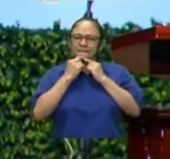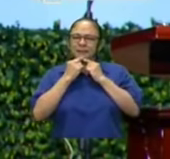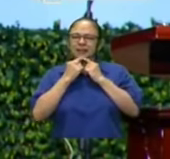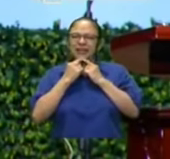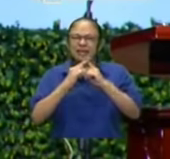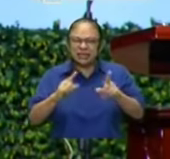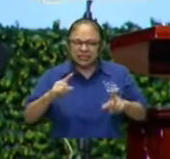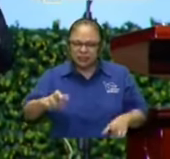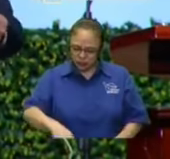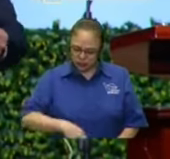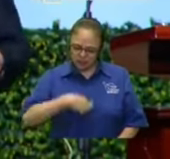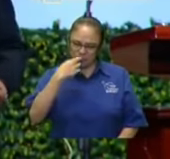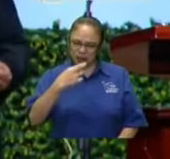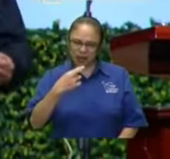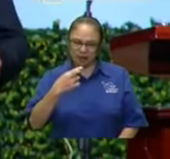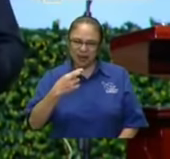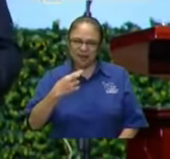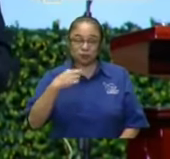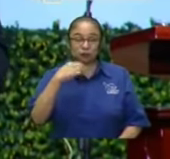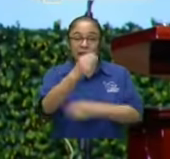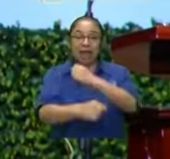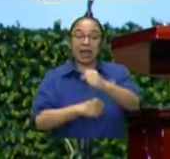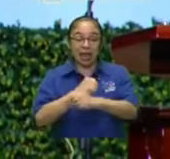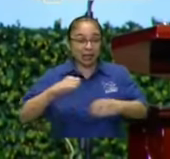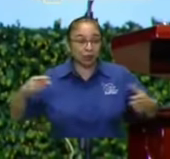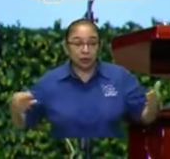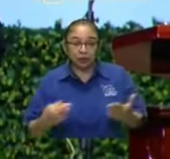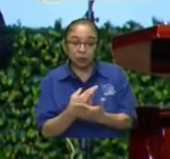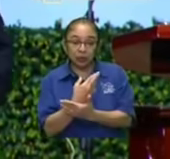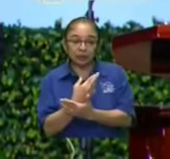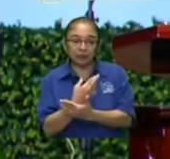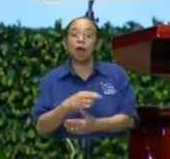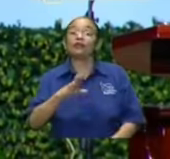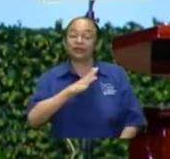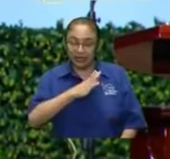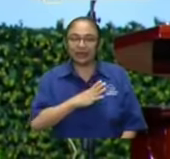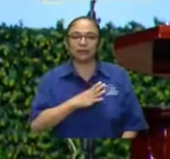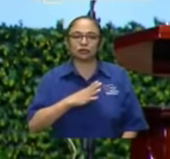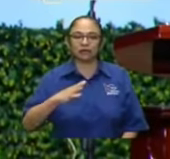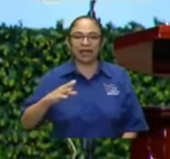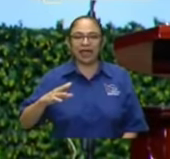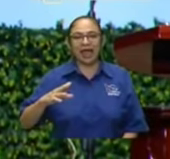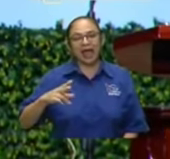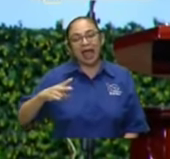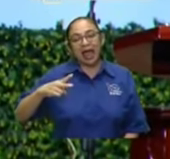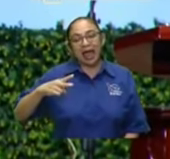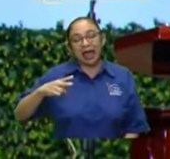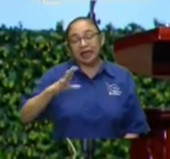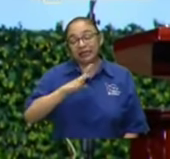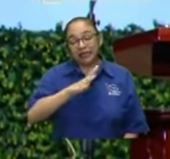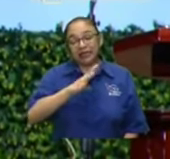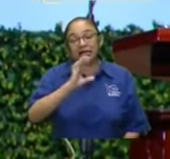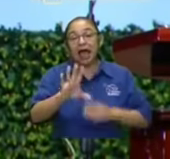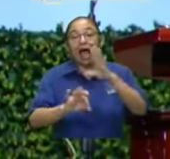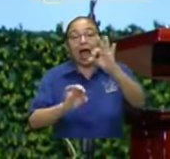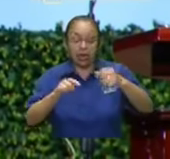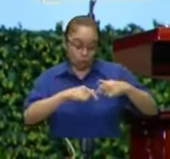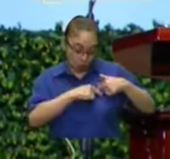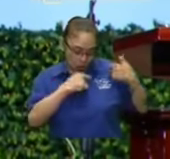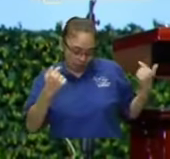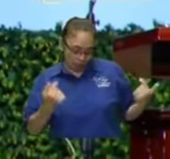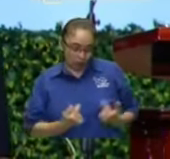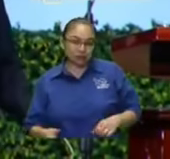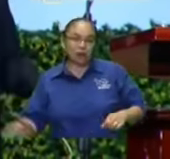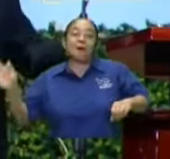en nosotros. Eso no puede quedar en una explosión emotiva, sino tiene que haber algo más. Porque si no nos vamos a desinflar. Ah, hoy